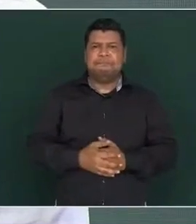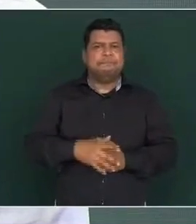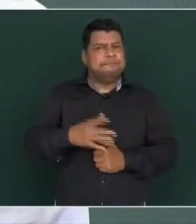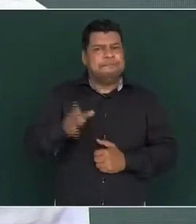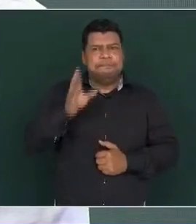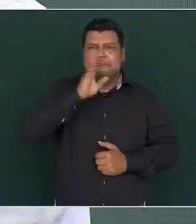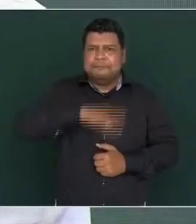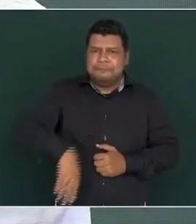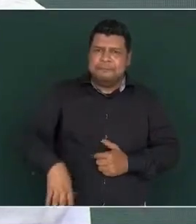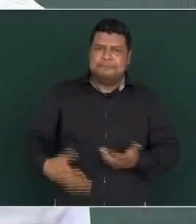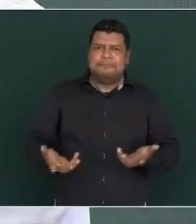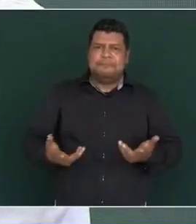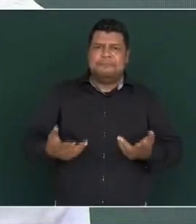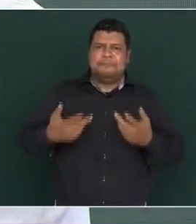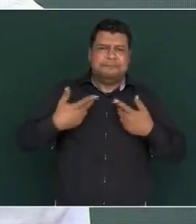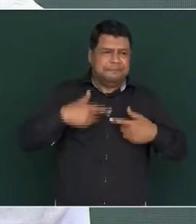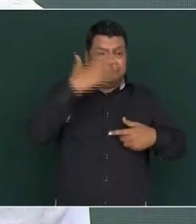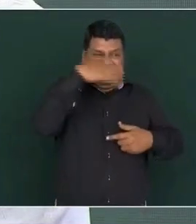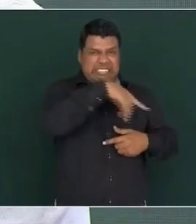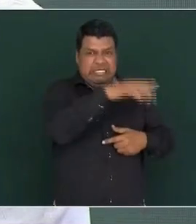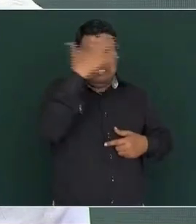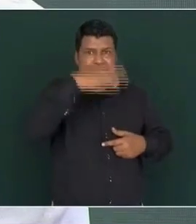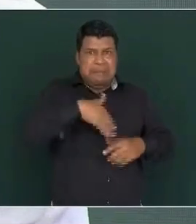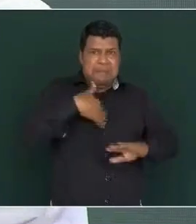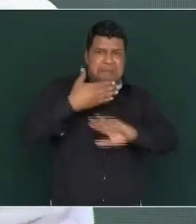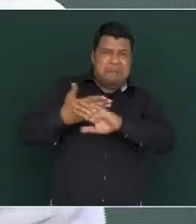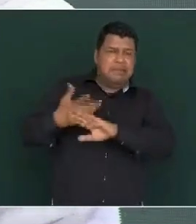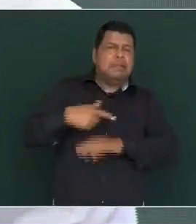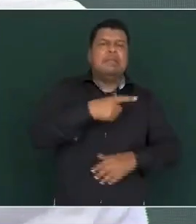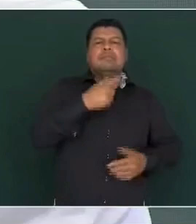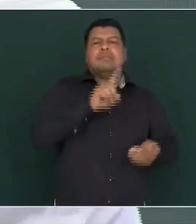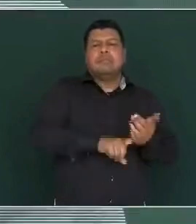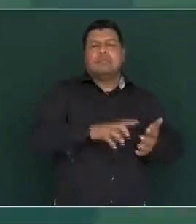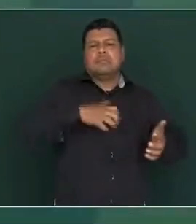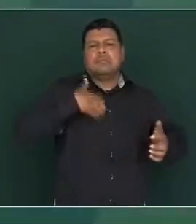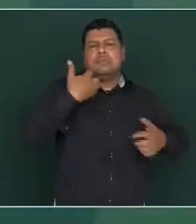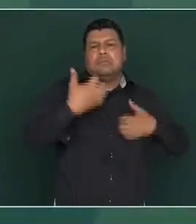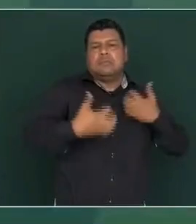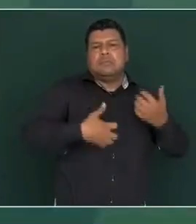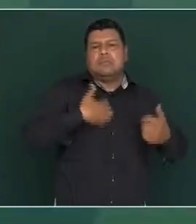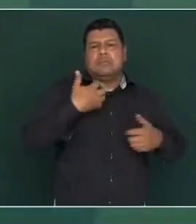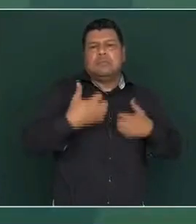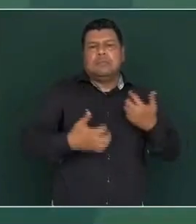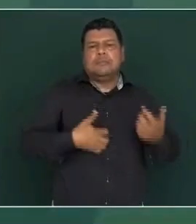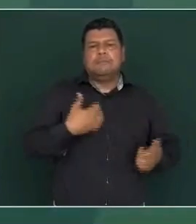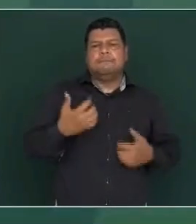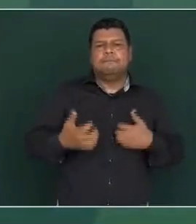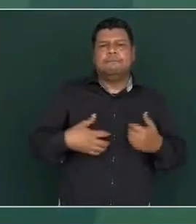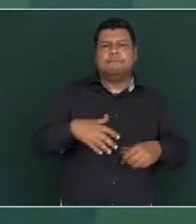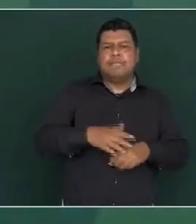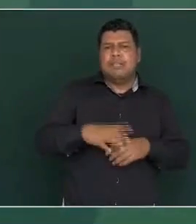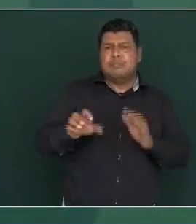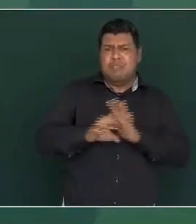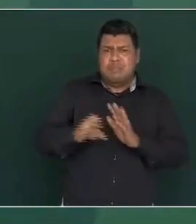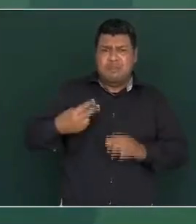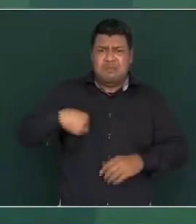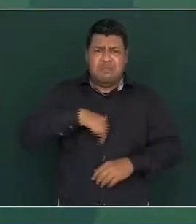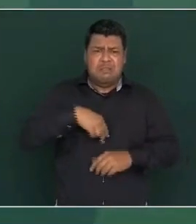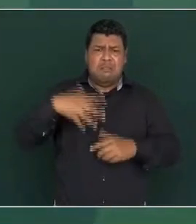molestos. ¿Cuál ineficiencia en el manejo de la pandemia.